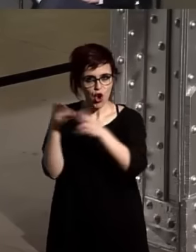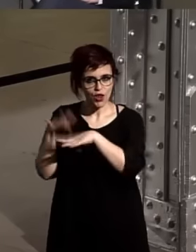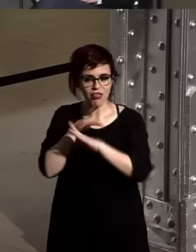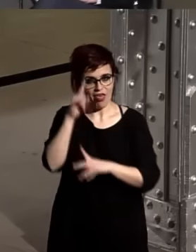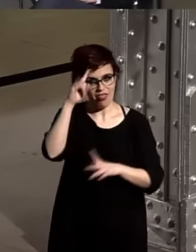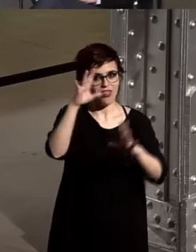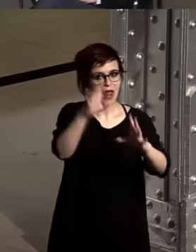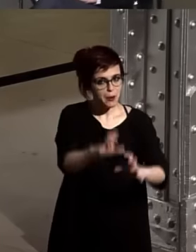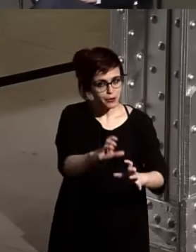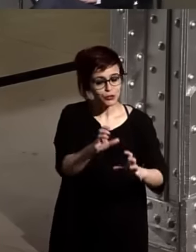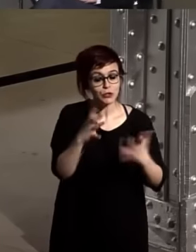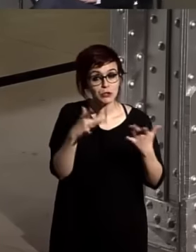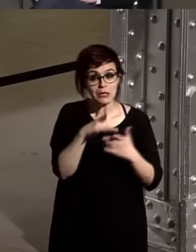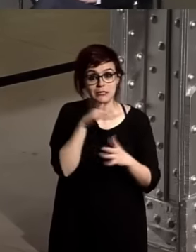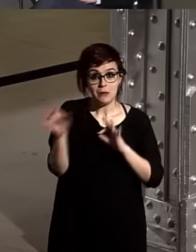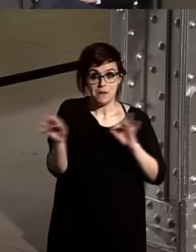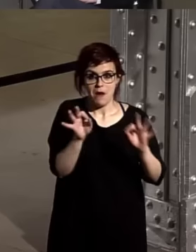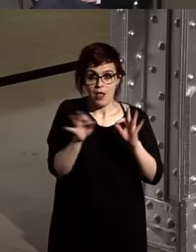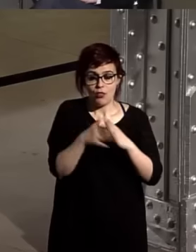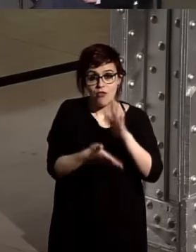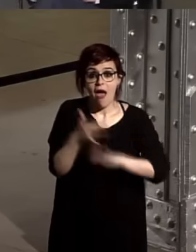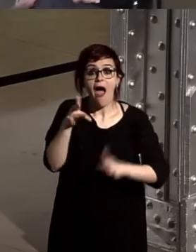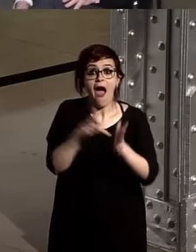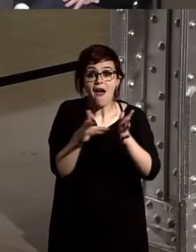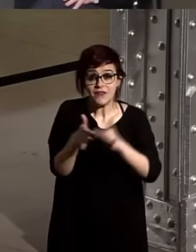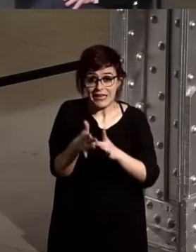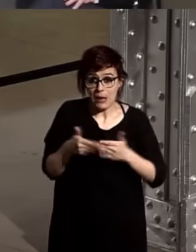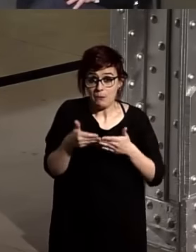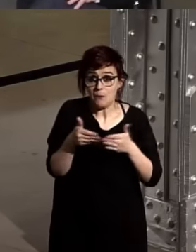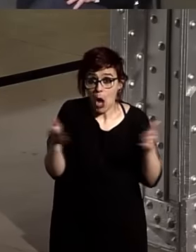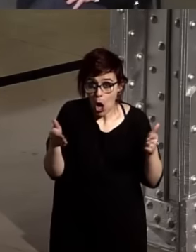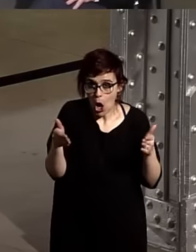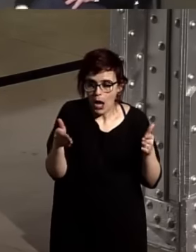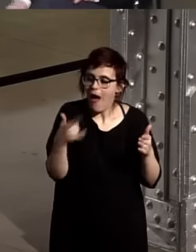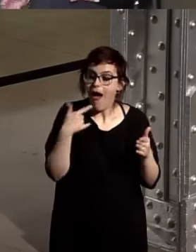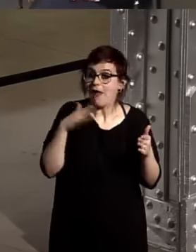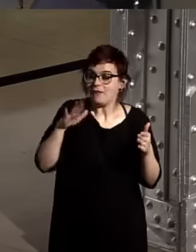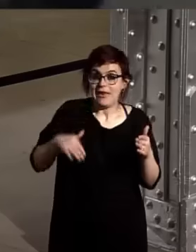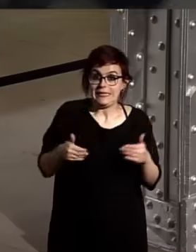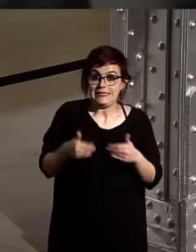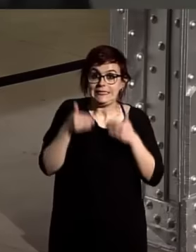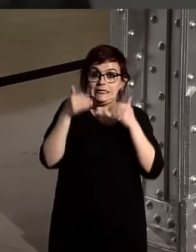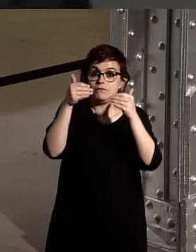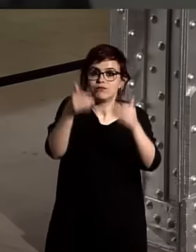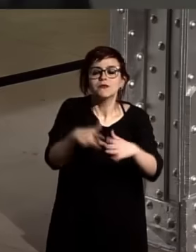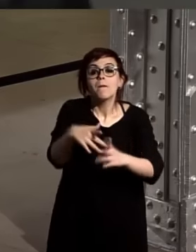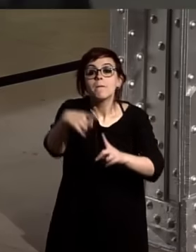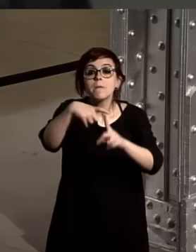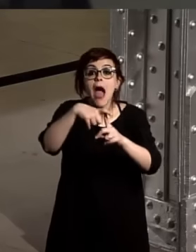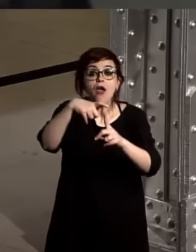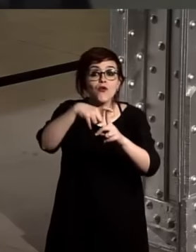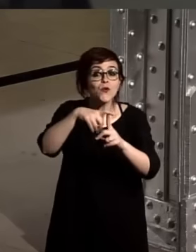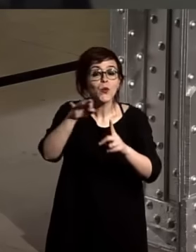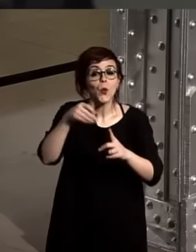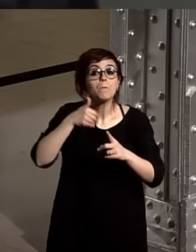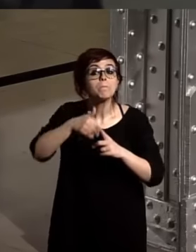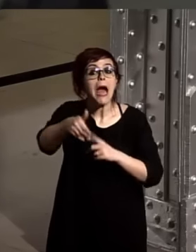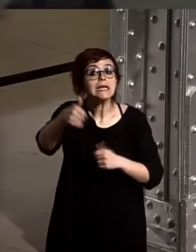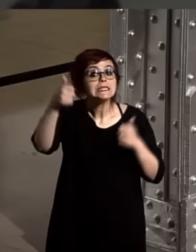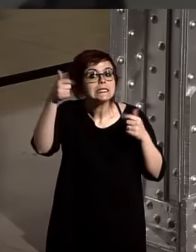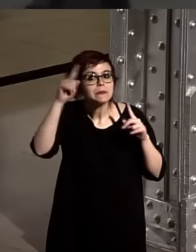y estaba previsto que empezara ya en abril pero todavía no sabemos cuándo va a empezar será un mayo o quizás un poco más